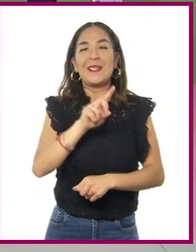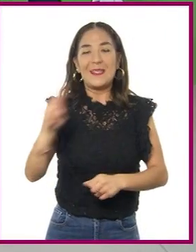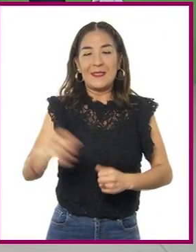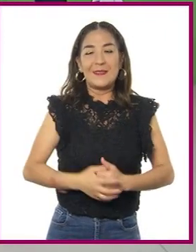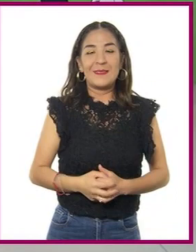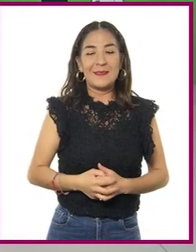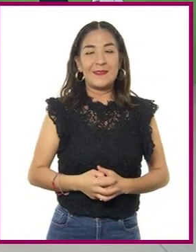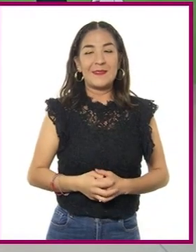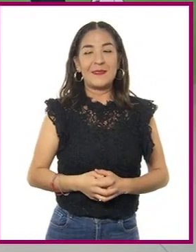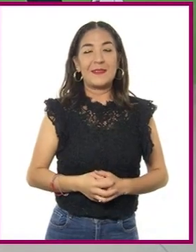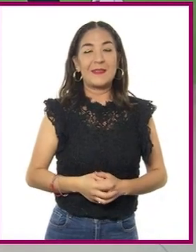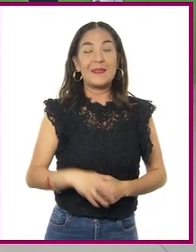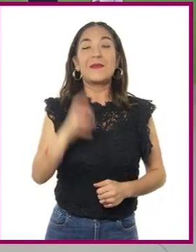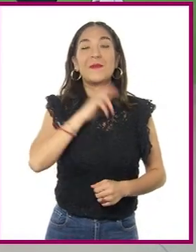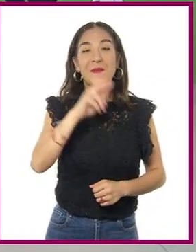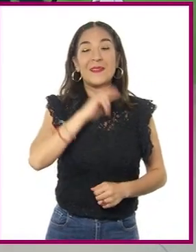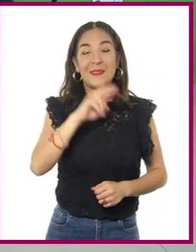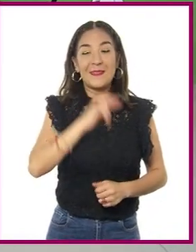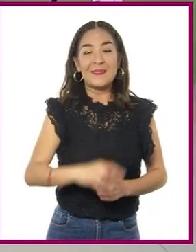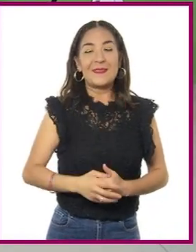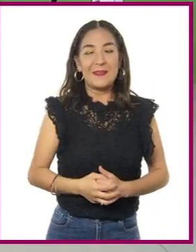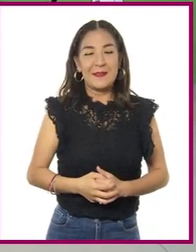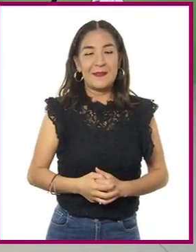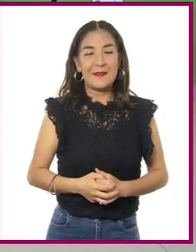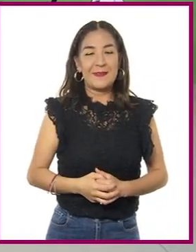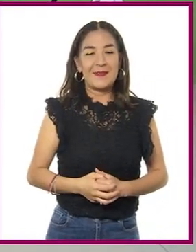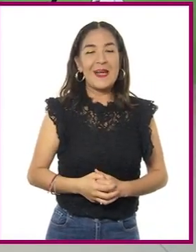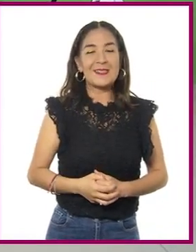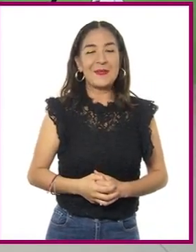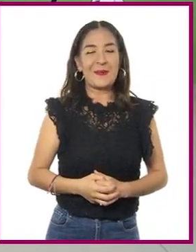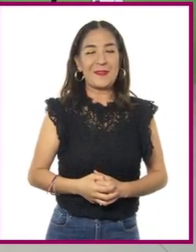Adelante. Venga, un poquito más rápido, Leslie, adelante, síguela.